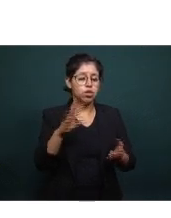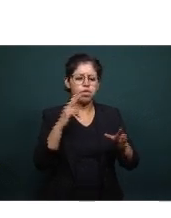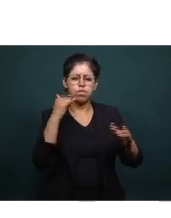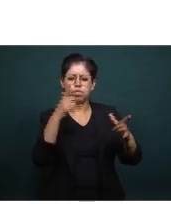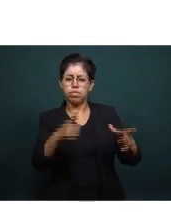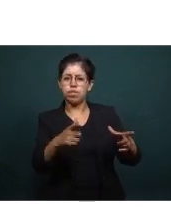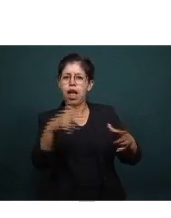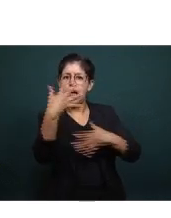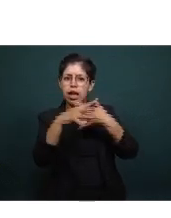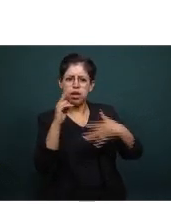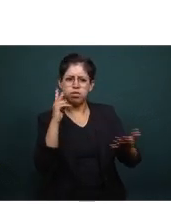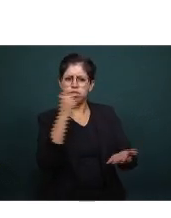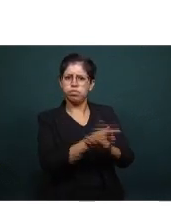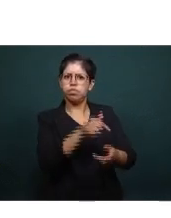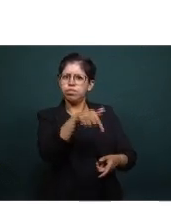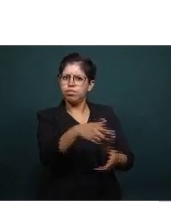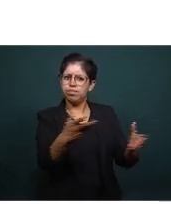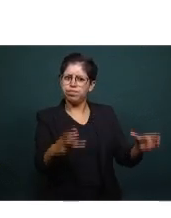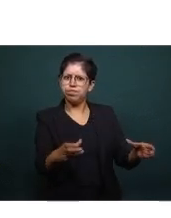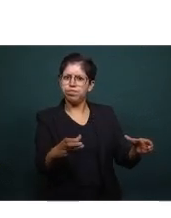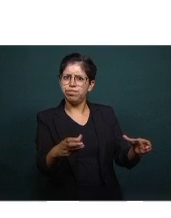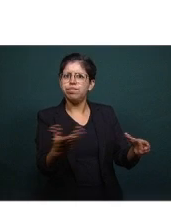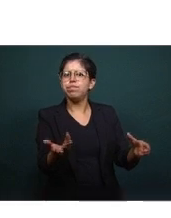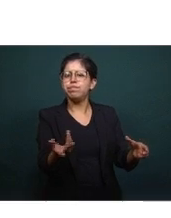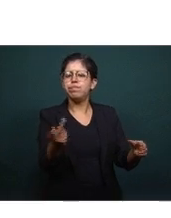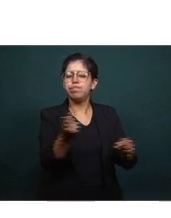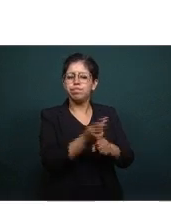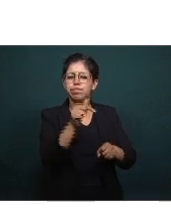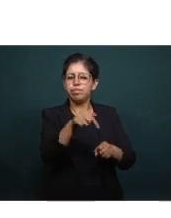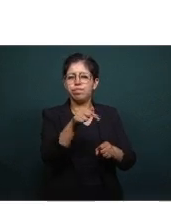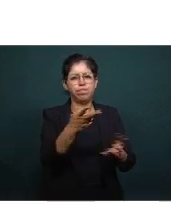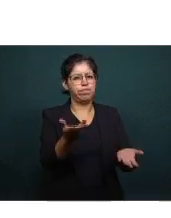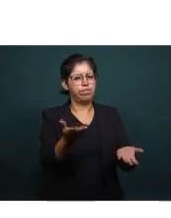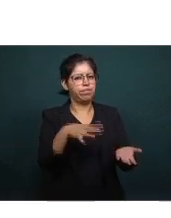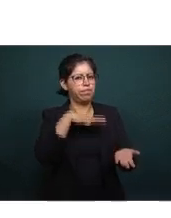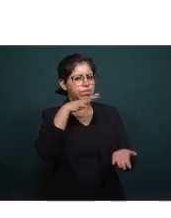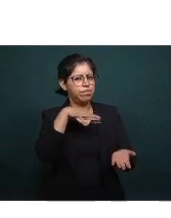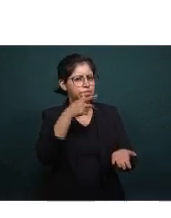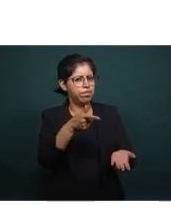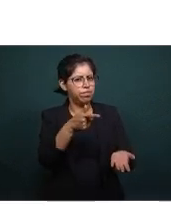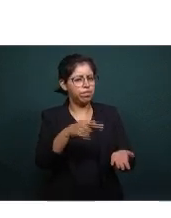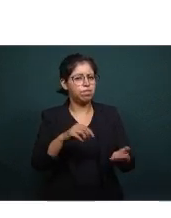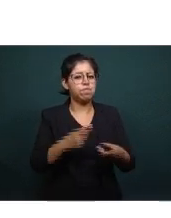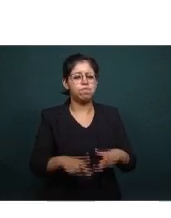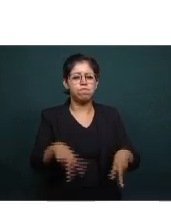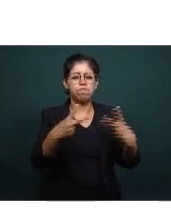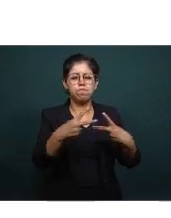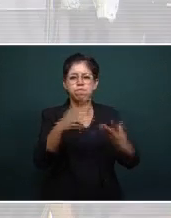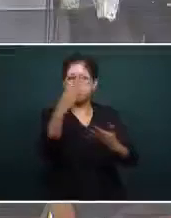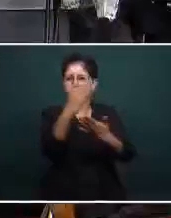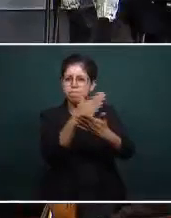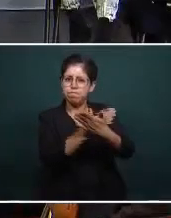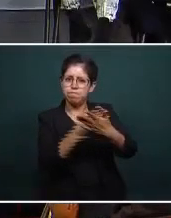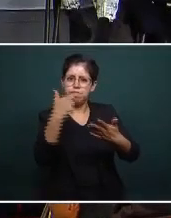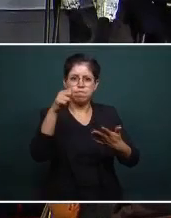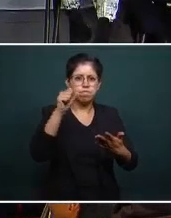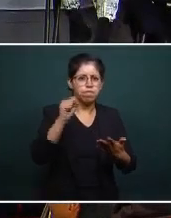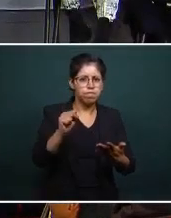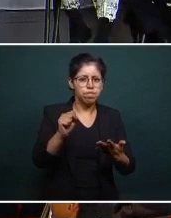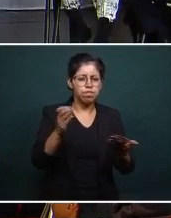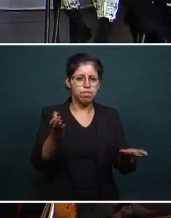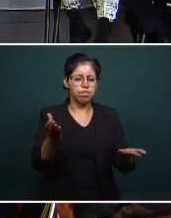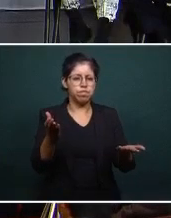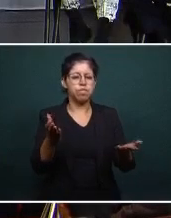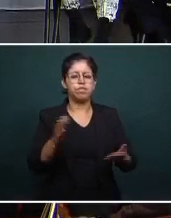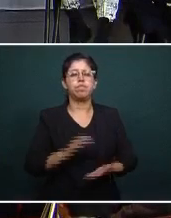con problemas que representan inseguridad para los consumidores. Este es un porcentaje en promedio del